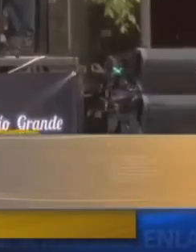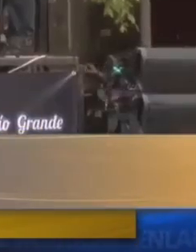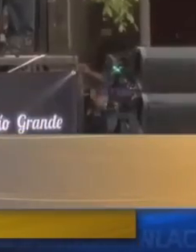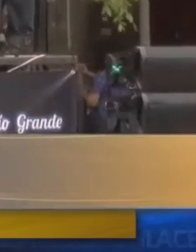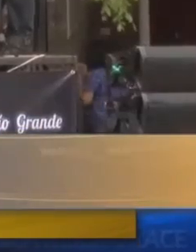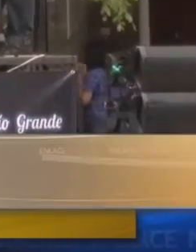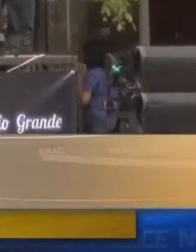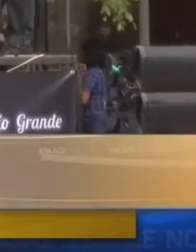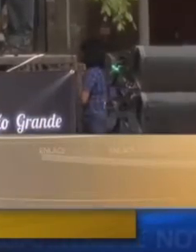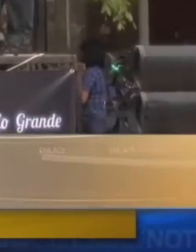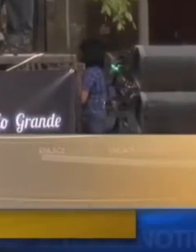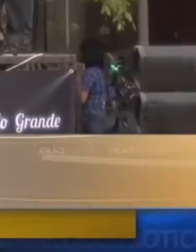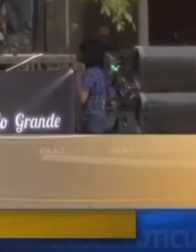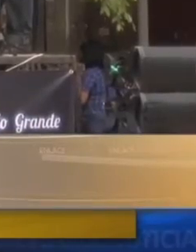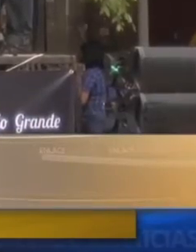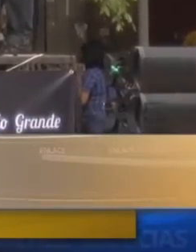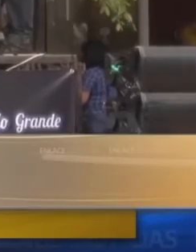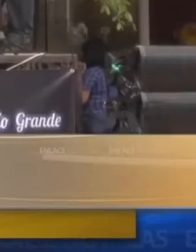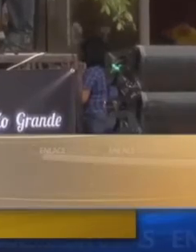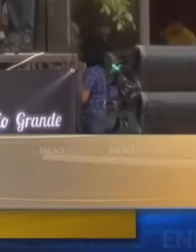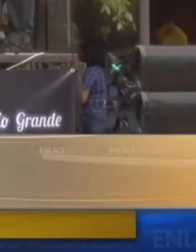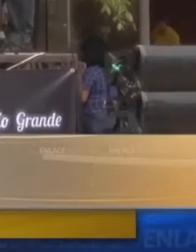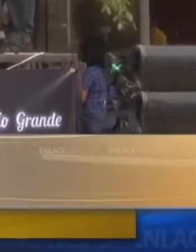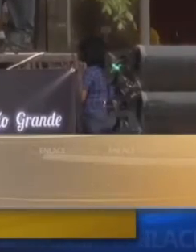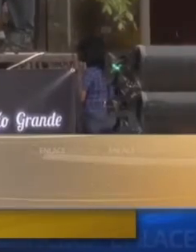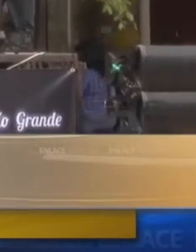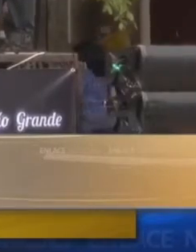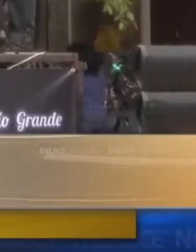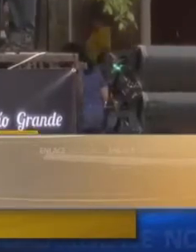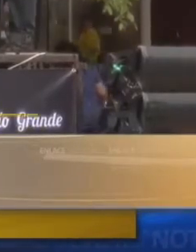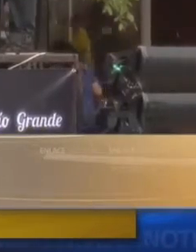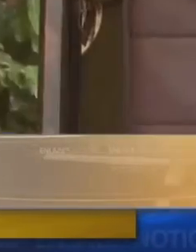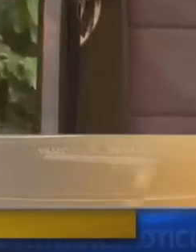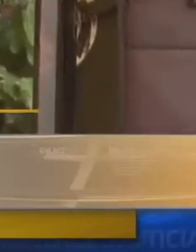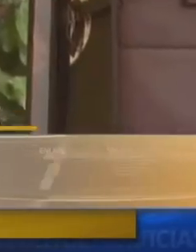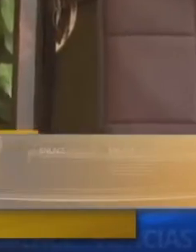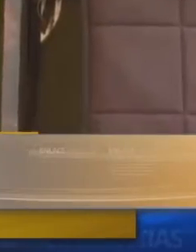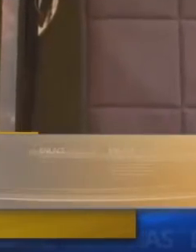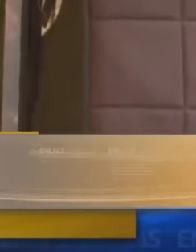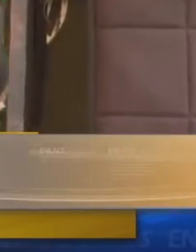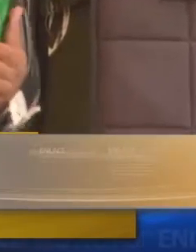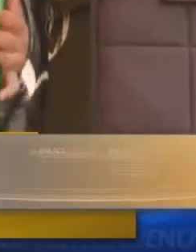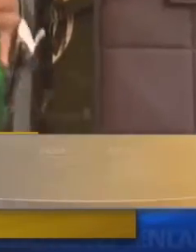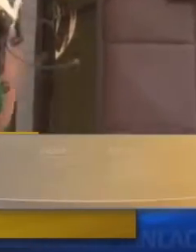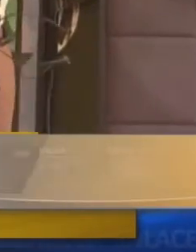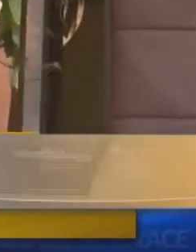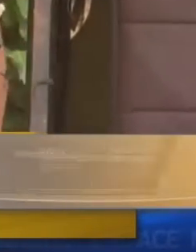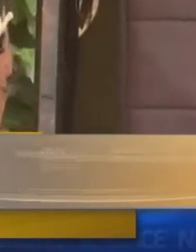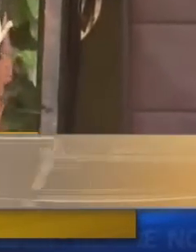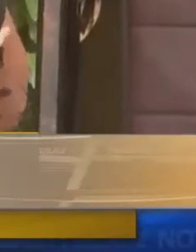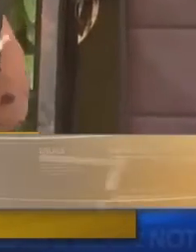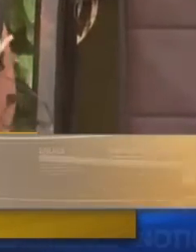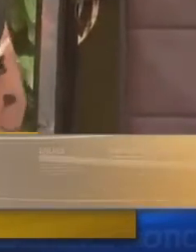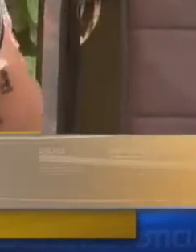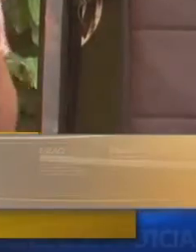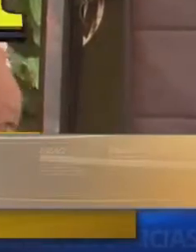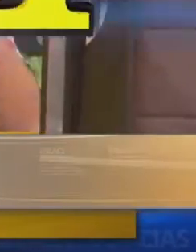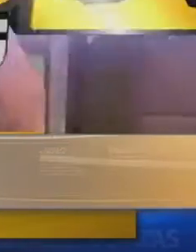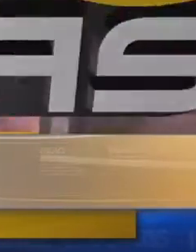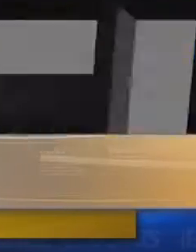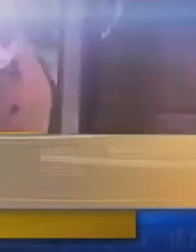Y en La Mira, el comité organizador del Festival de Acordeones del Río Grande de la Magdalena dio a conocer las 20 canciones que fueron seleccionadas para